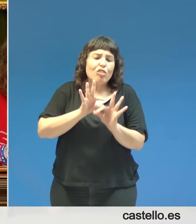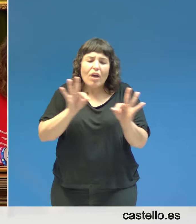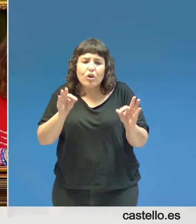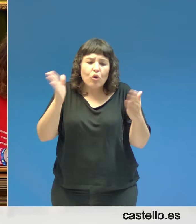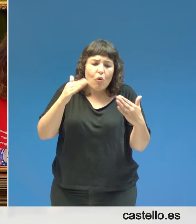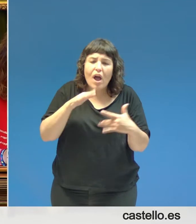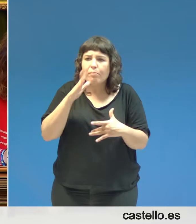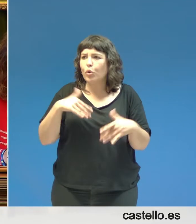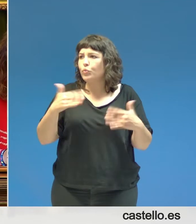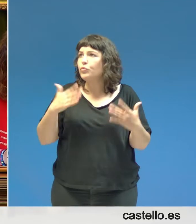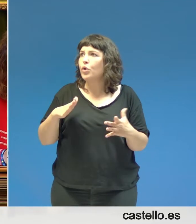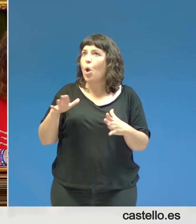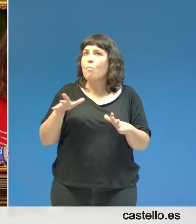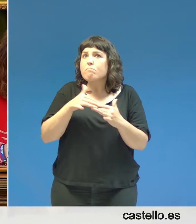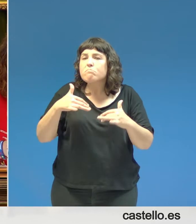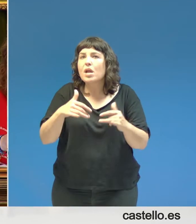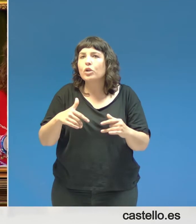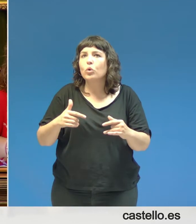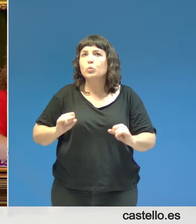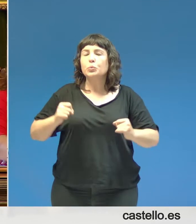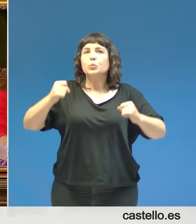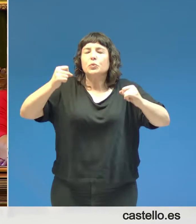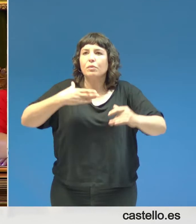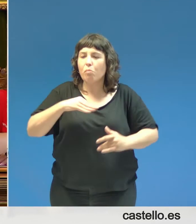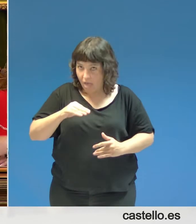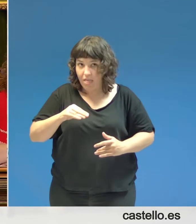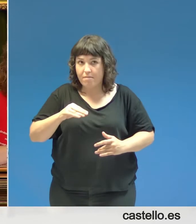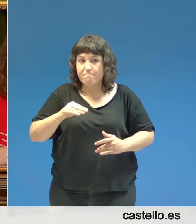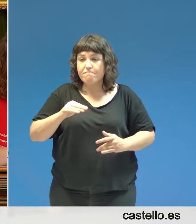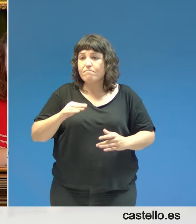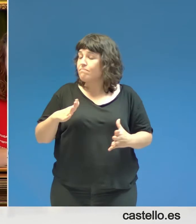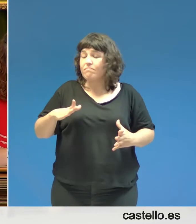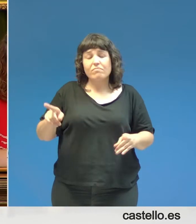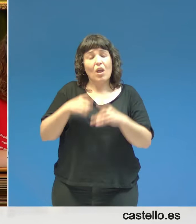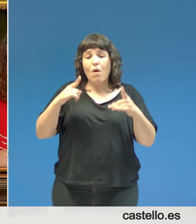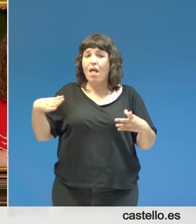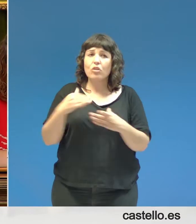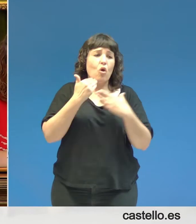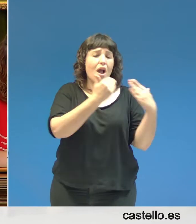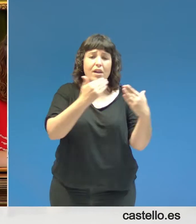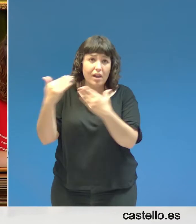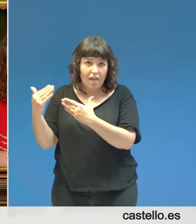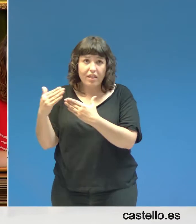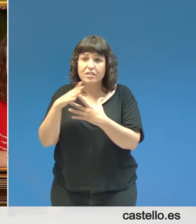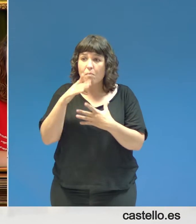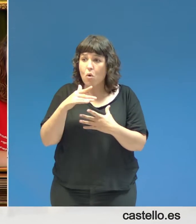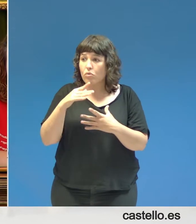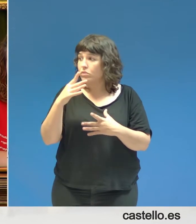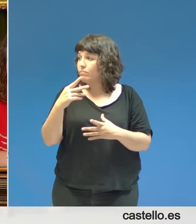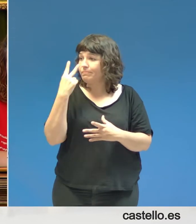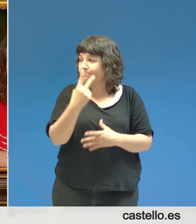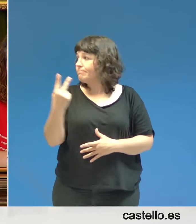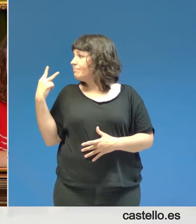del excedernos en la palabra, en el uso de la palabra. A todos, muchísimas gracias. Ningún mandato es igual al anterior. Algunos que hemos estado